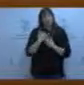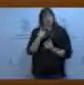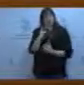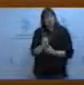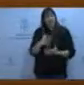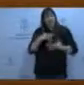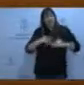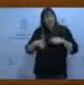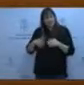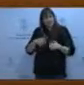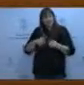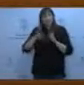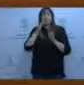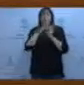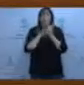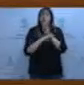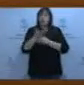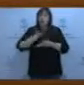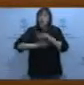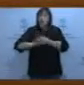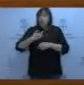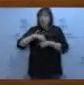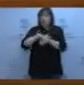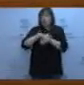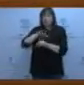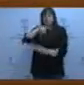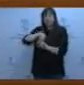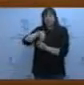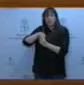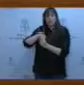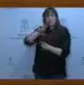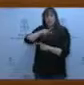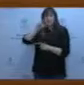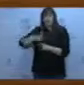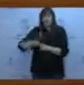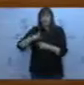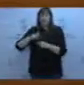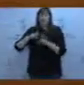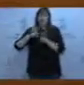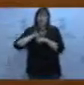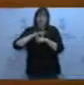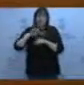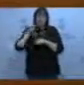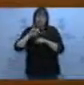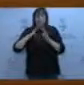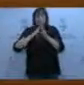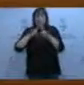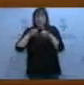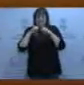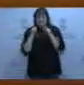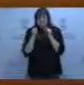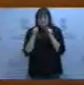programas también de colaboración con el Ministerio del Interior para el tratamiento de internos en el centro penitenciario. Es decir, yo entiendo que todas estas